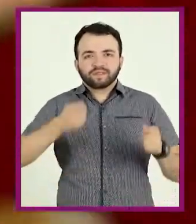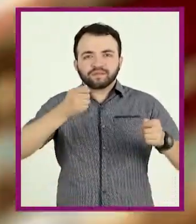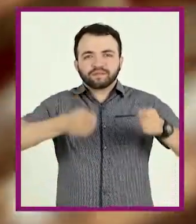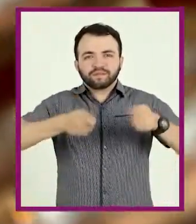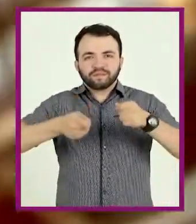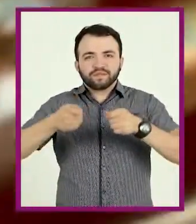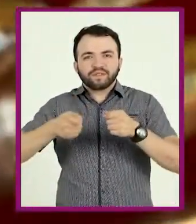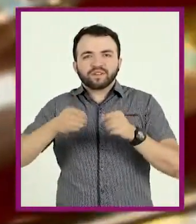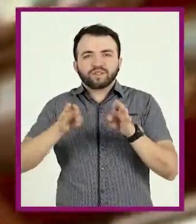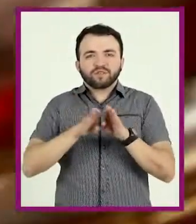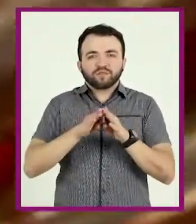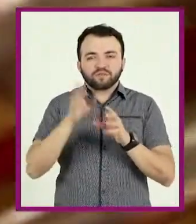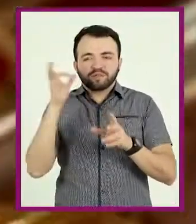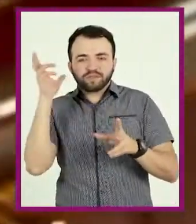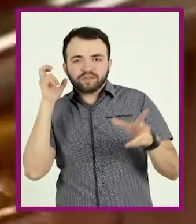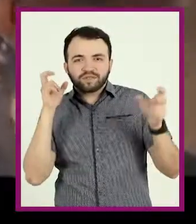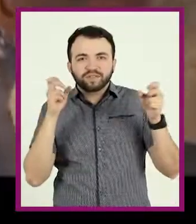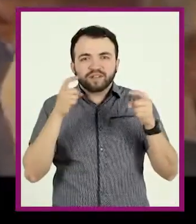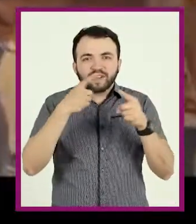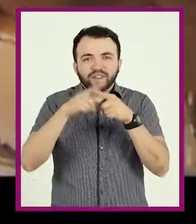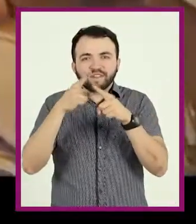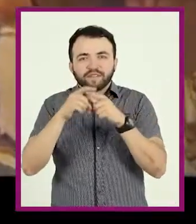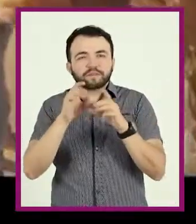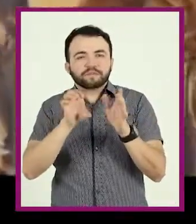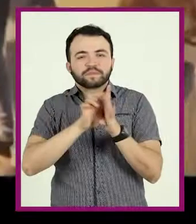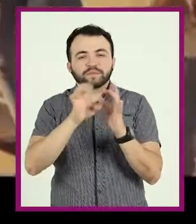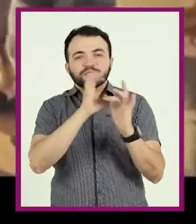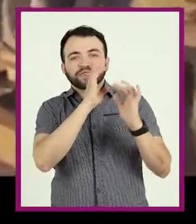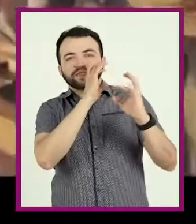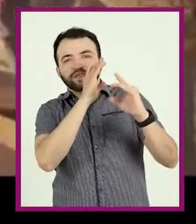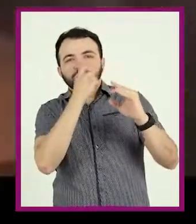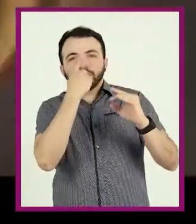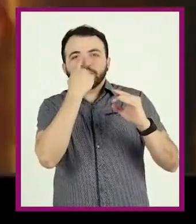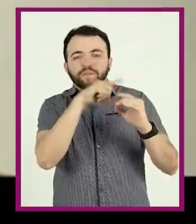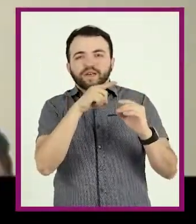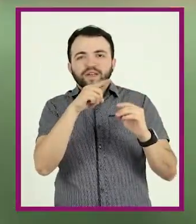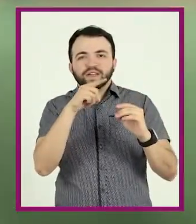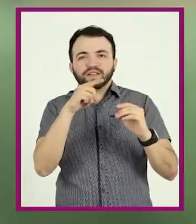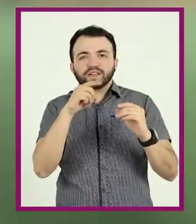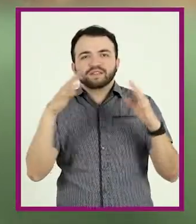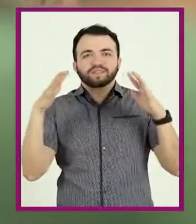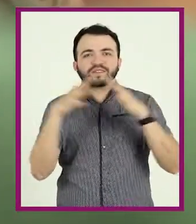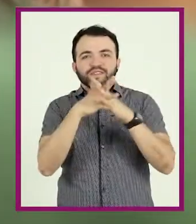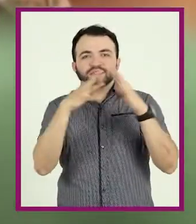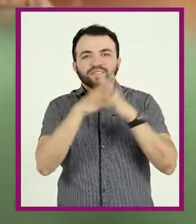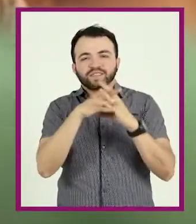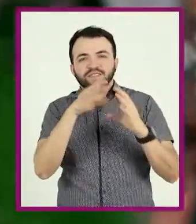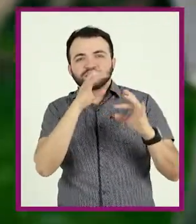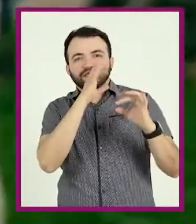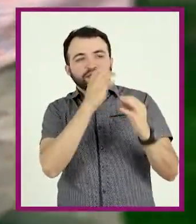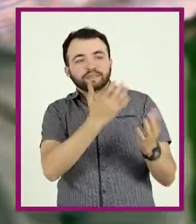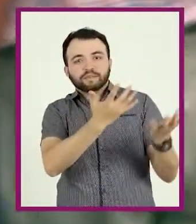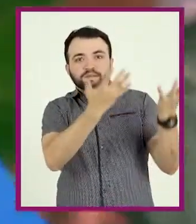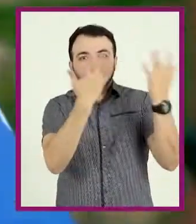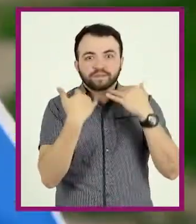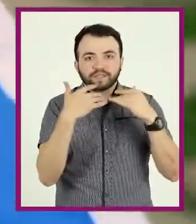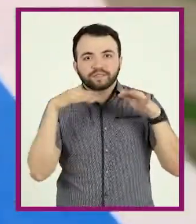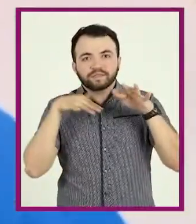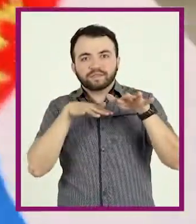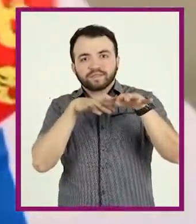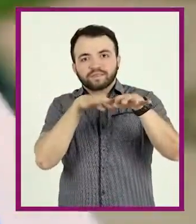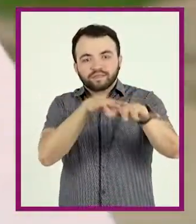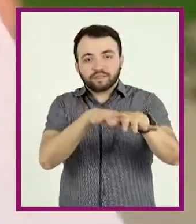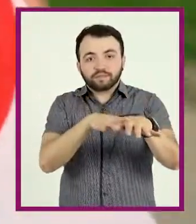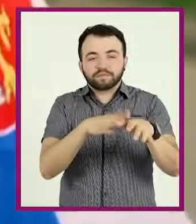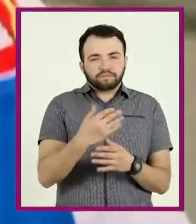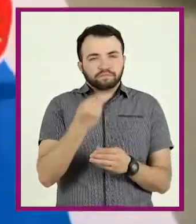utilizaban instrumentos con altisonantes como la trompeta para convocar a las tropas al campo de batalla. Hacia mediados